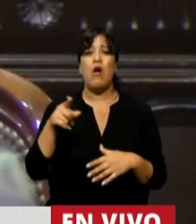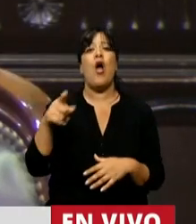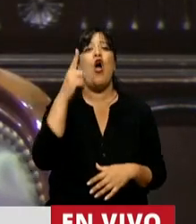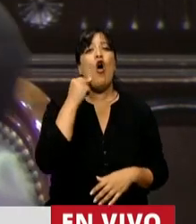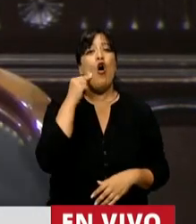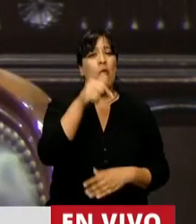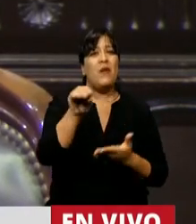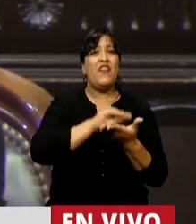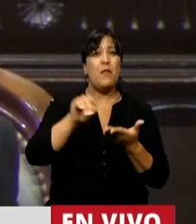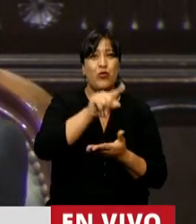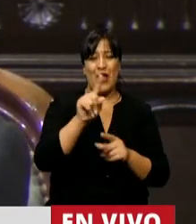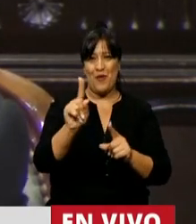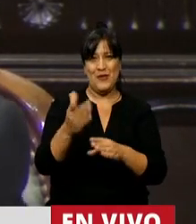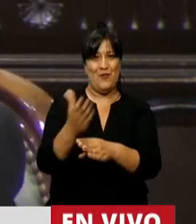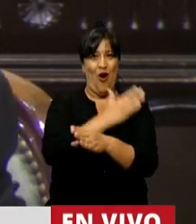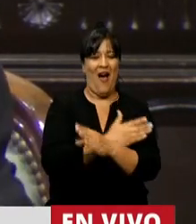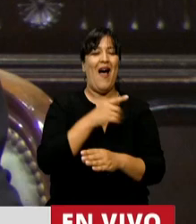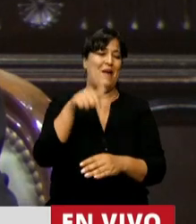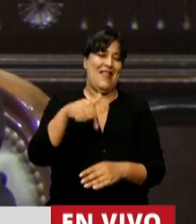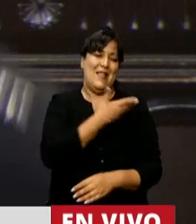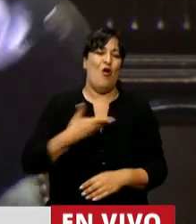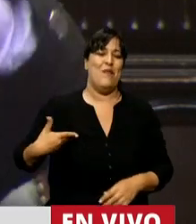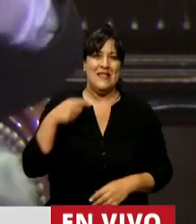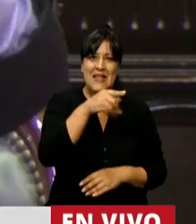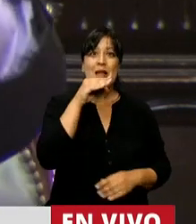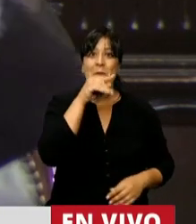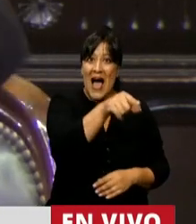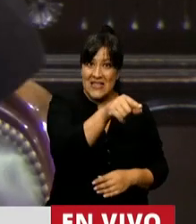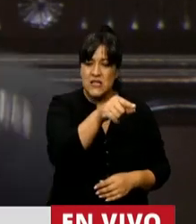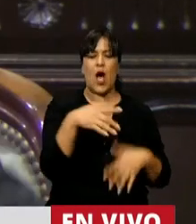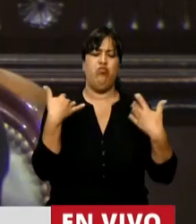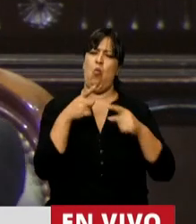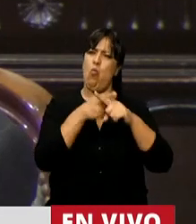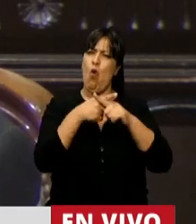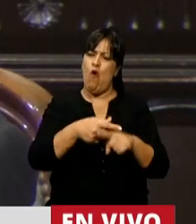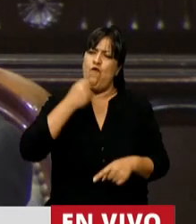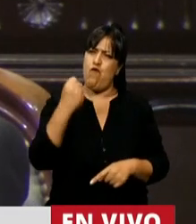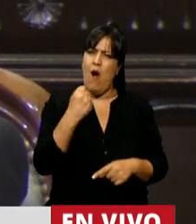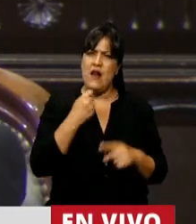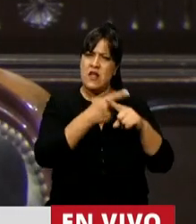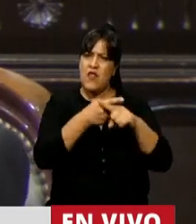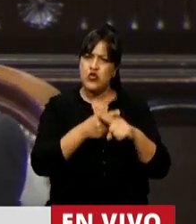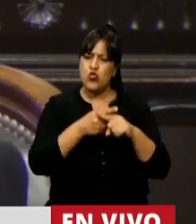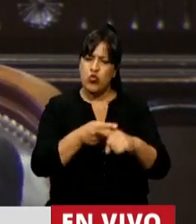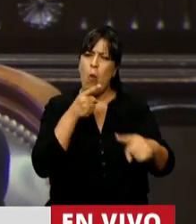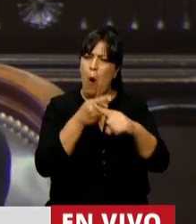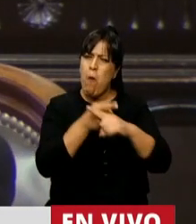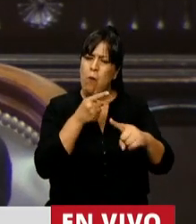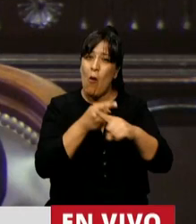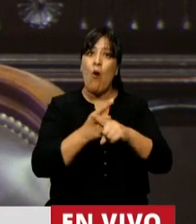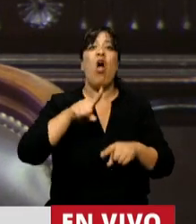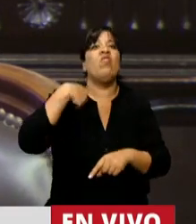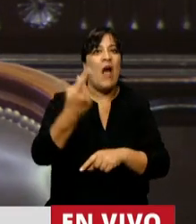señor diputado que preside hoy la Cámara, con él tuvimos duras discusiones y después tuvimos